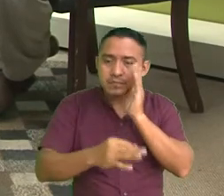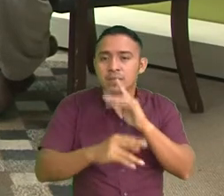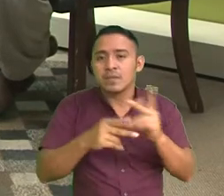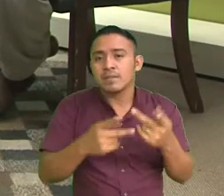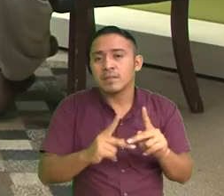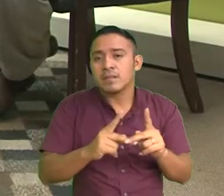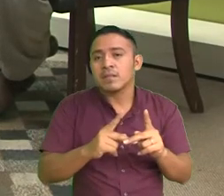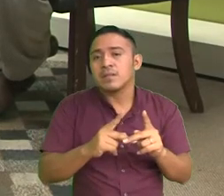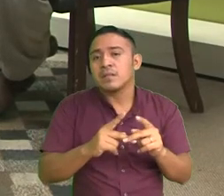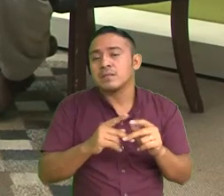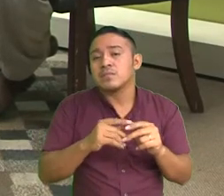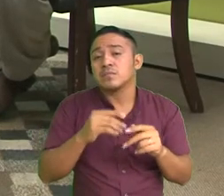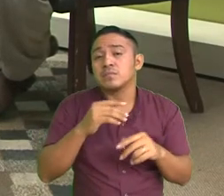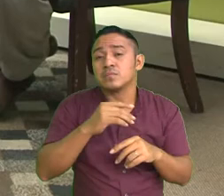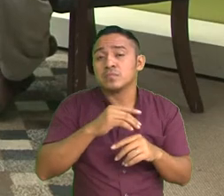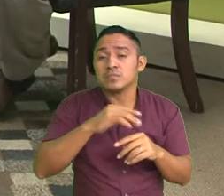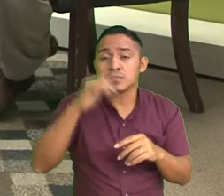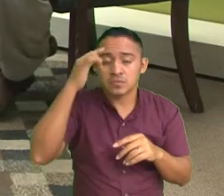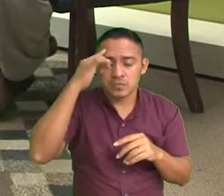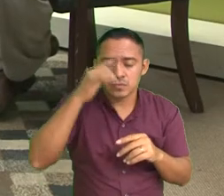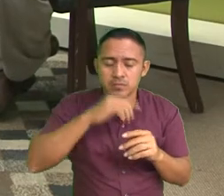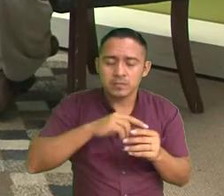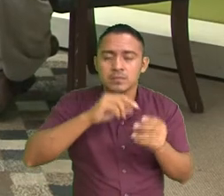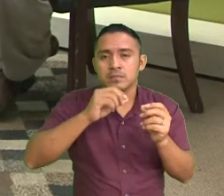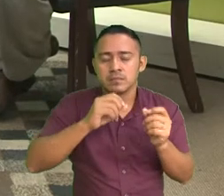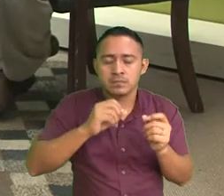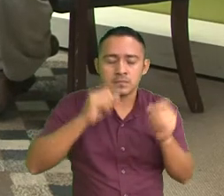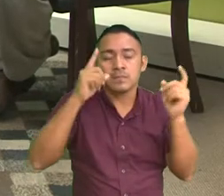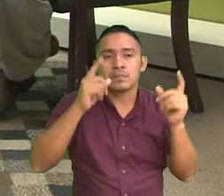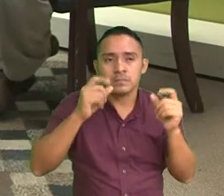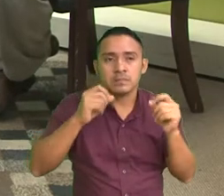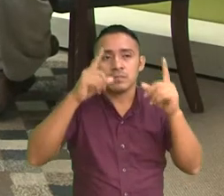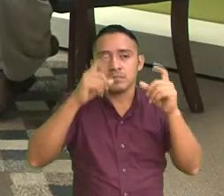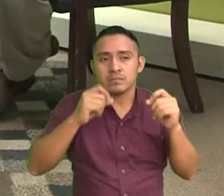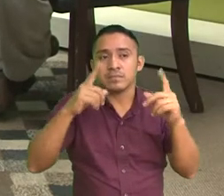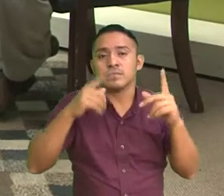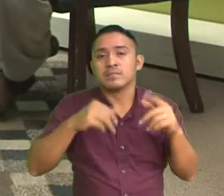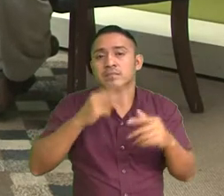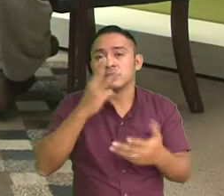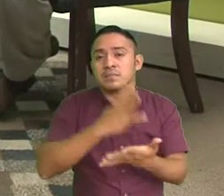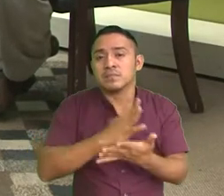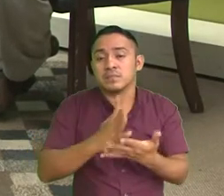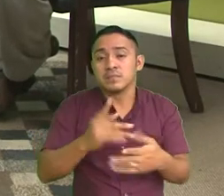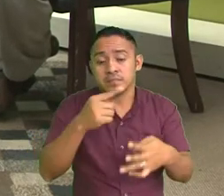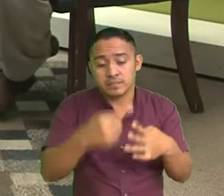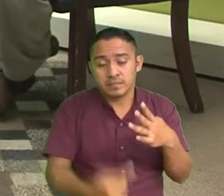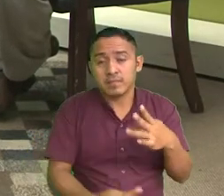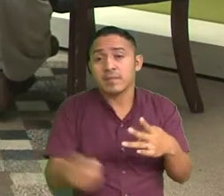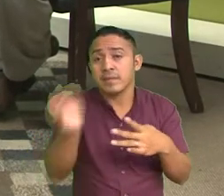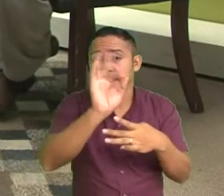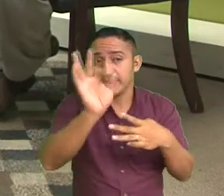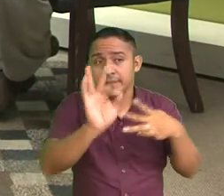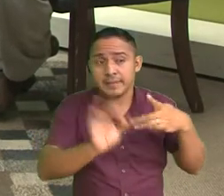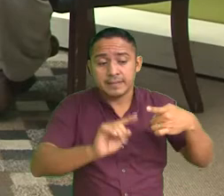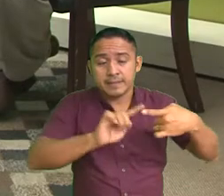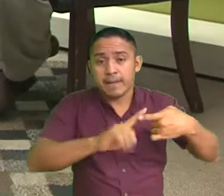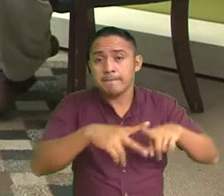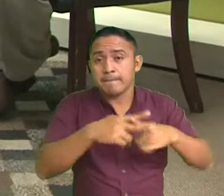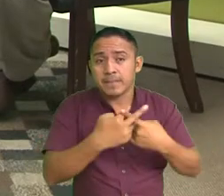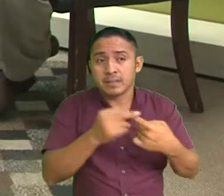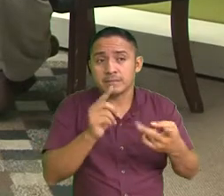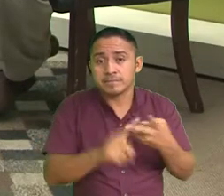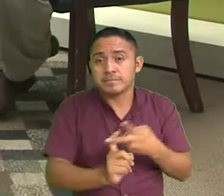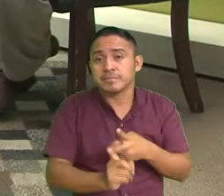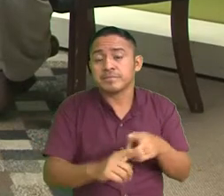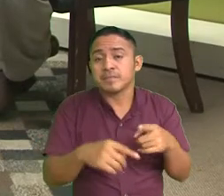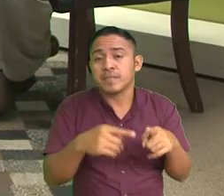le cuesta mantener el sueño, se despierta constantemente. Es como tres formas. Son tres formas. El inicio, la mediada y el